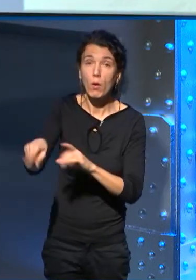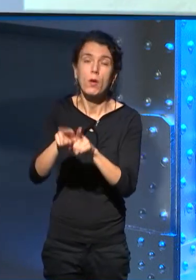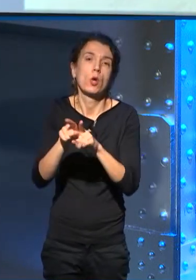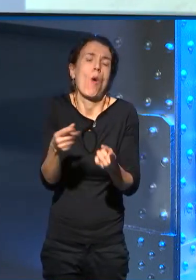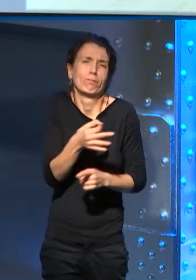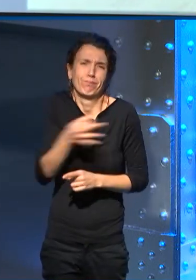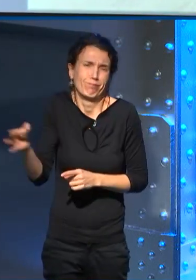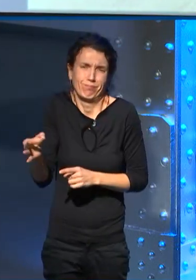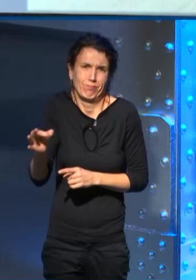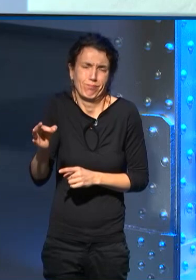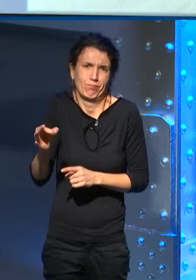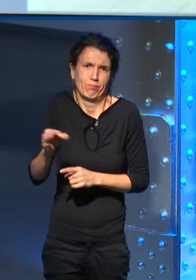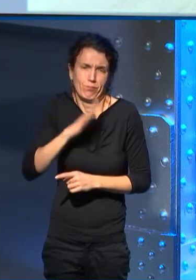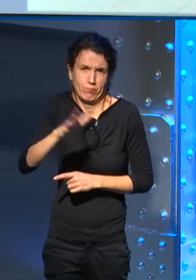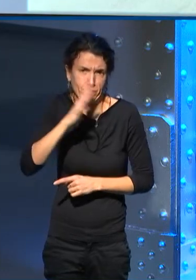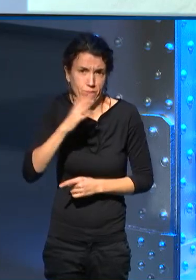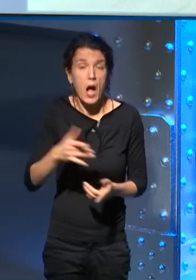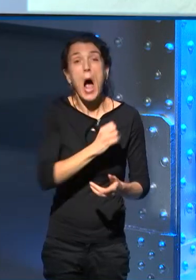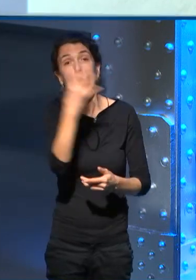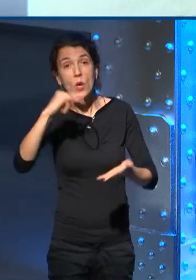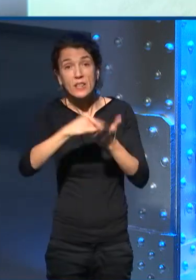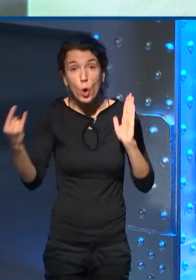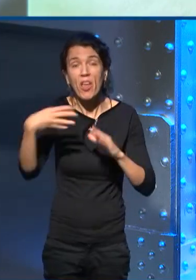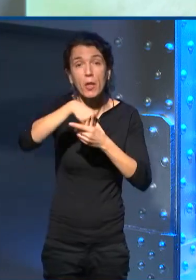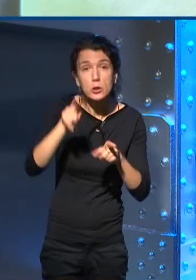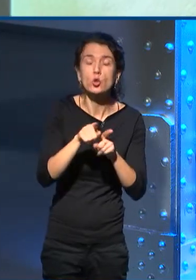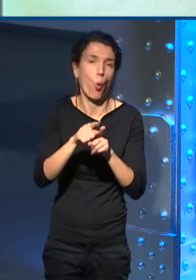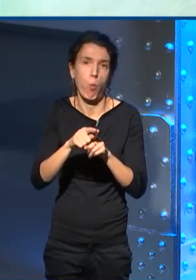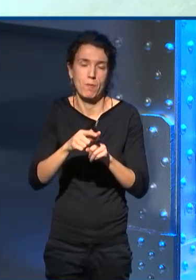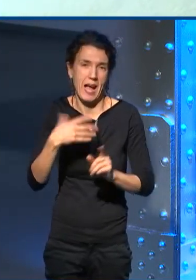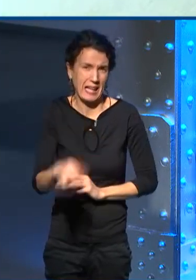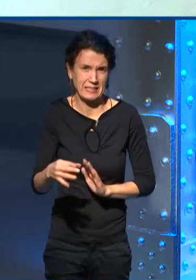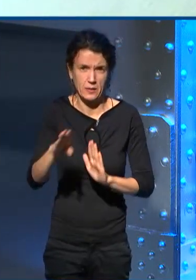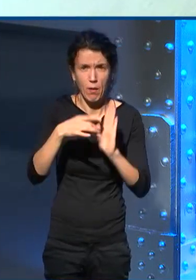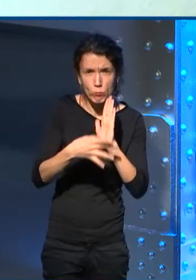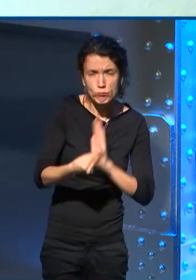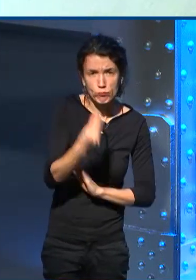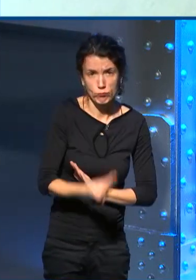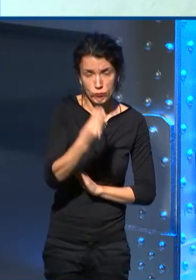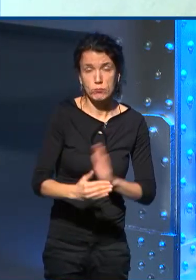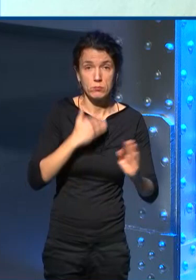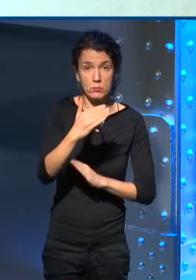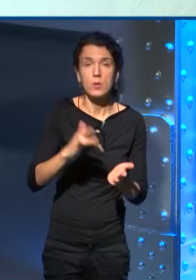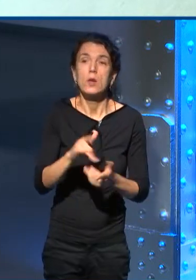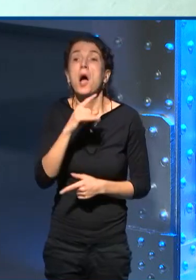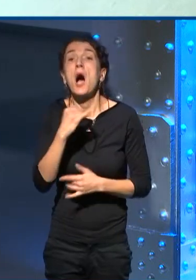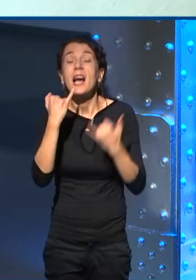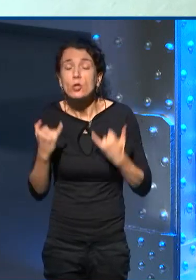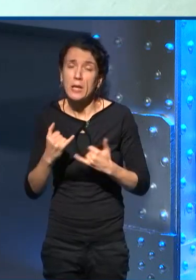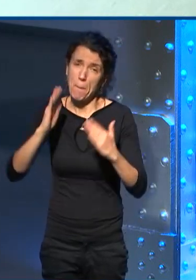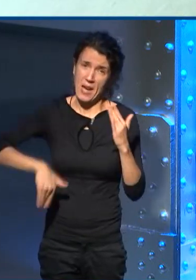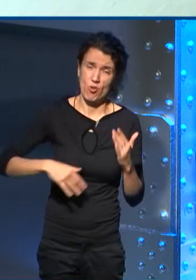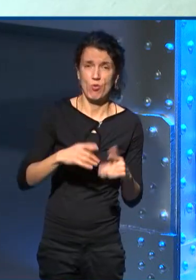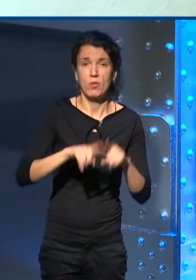lo más de lo más avanzado. Hay tecnologías en las que el espacio efectivamente es lo más de lo más y hay otras, como la electrónica, en que es lo menos de lo menos. La